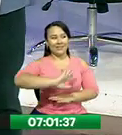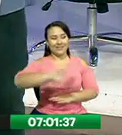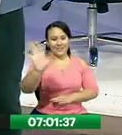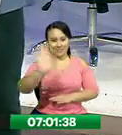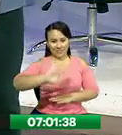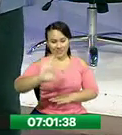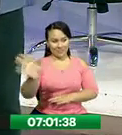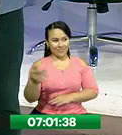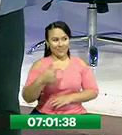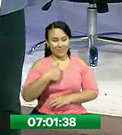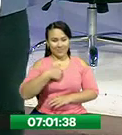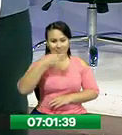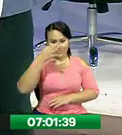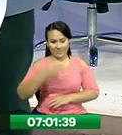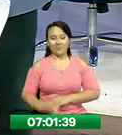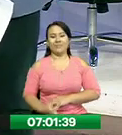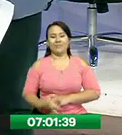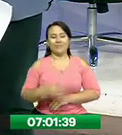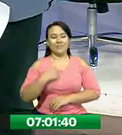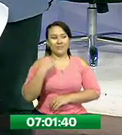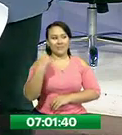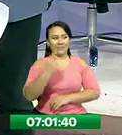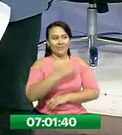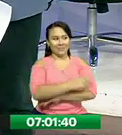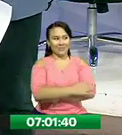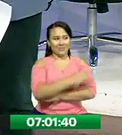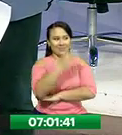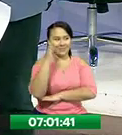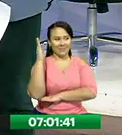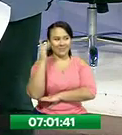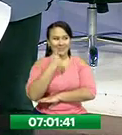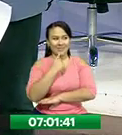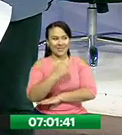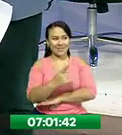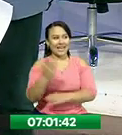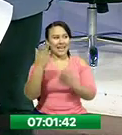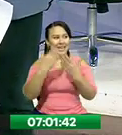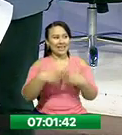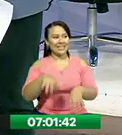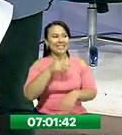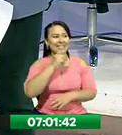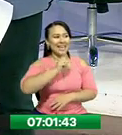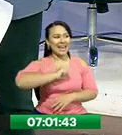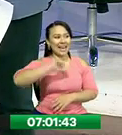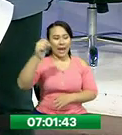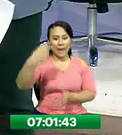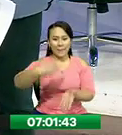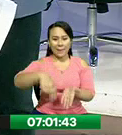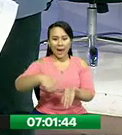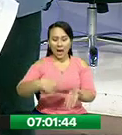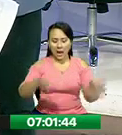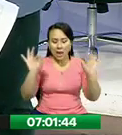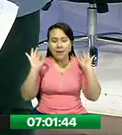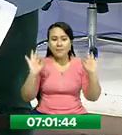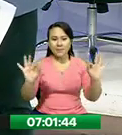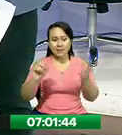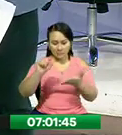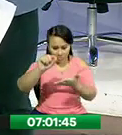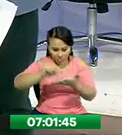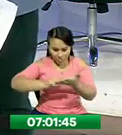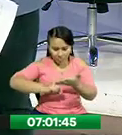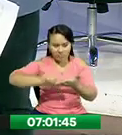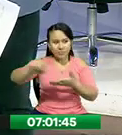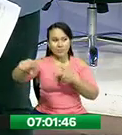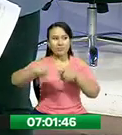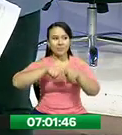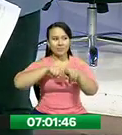ninguna manera, esta que está aquí solamente le dará el veredicto favorable a aquel que baile más chévere, aquel que